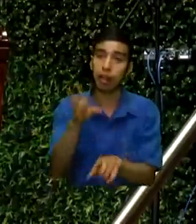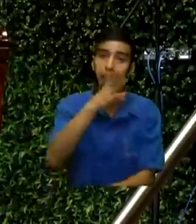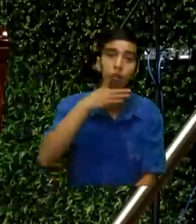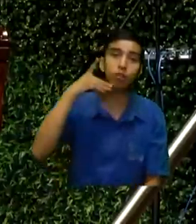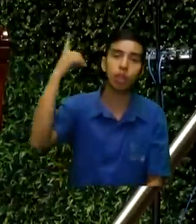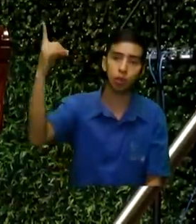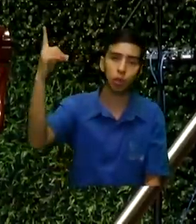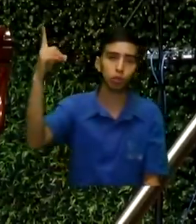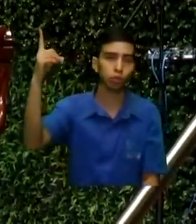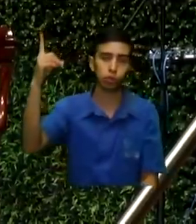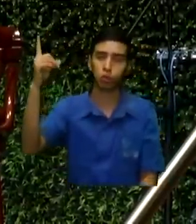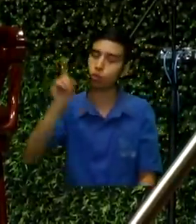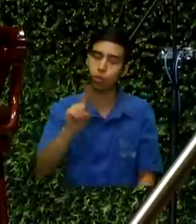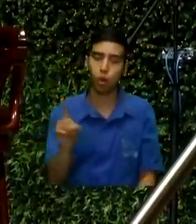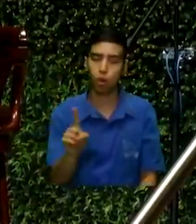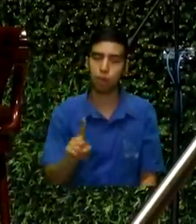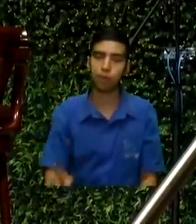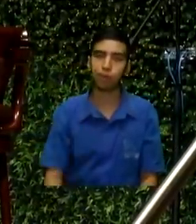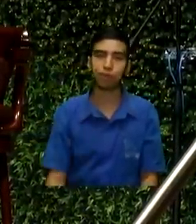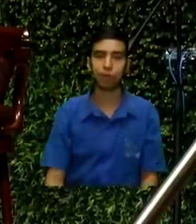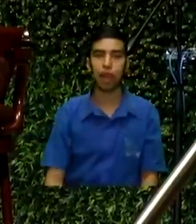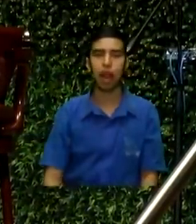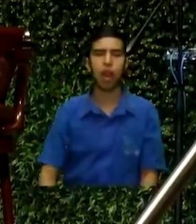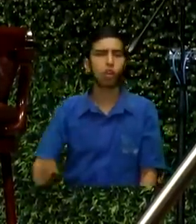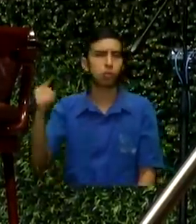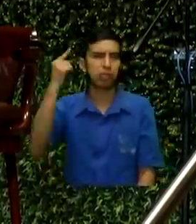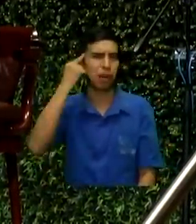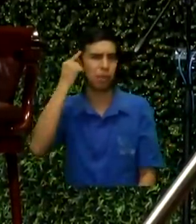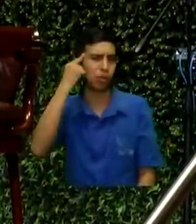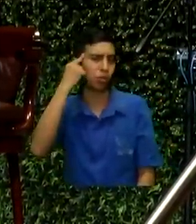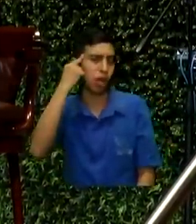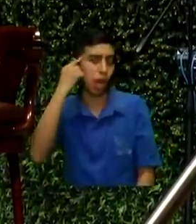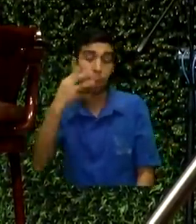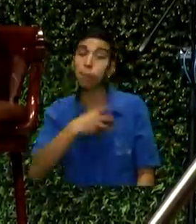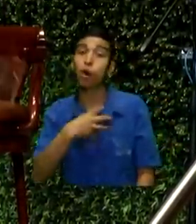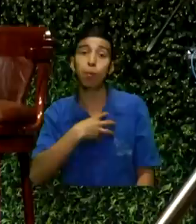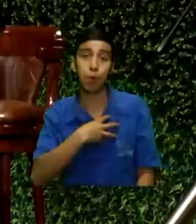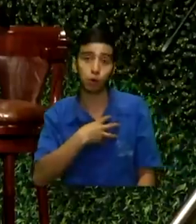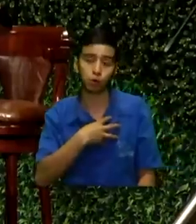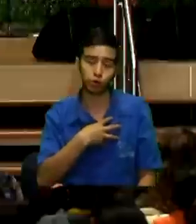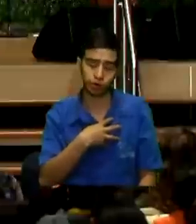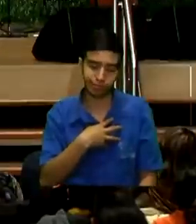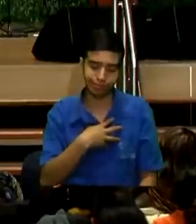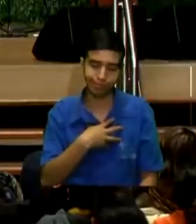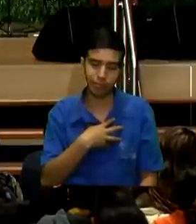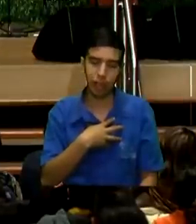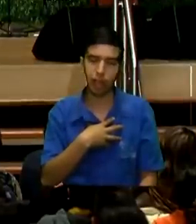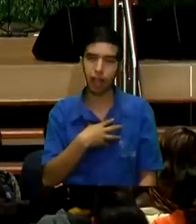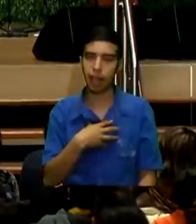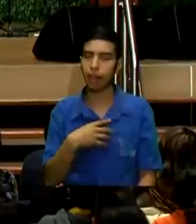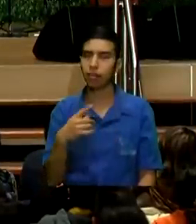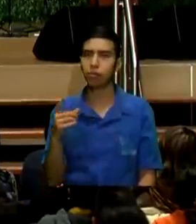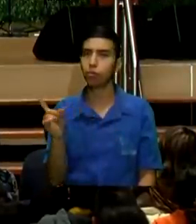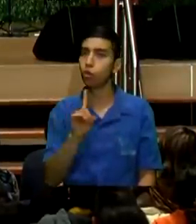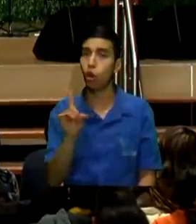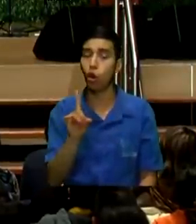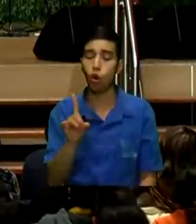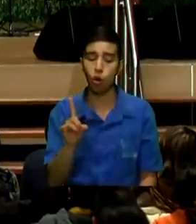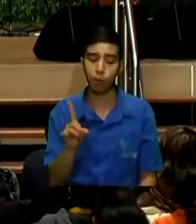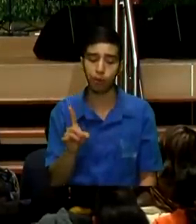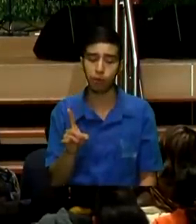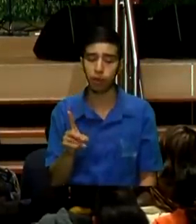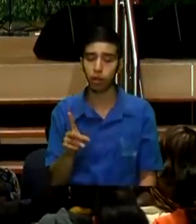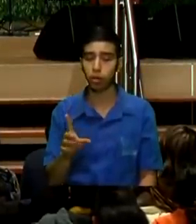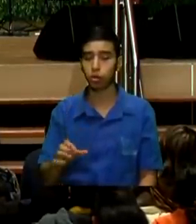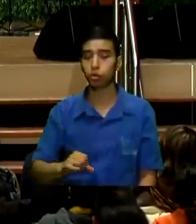provienen de nuestras emociones, de nuestro intelecto y de nuestros deseos, pero no son